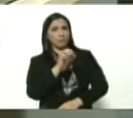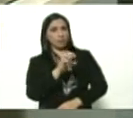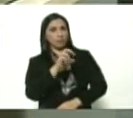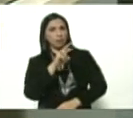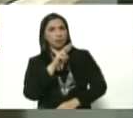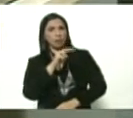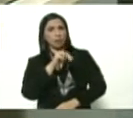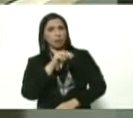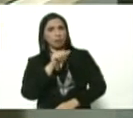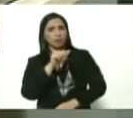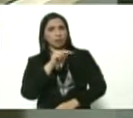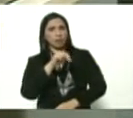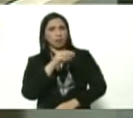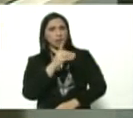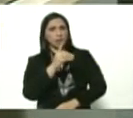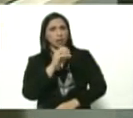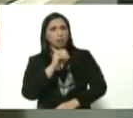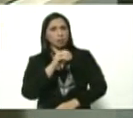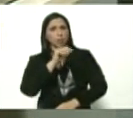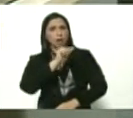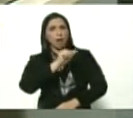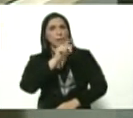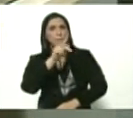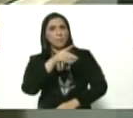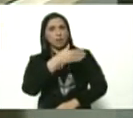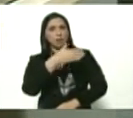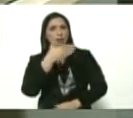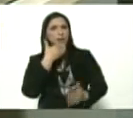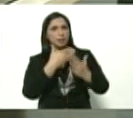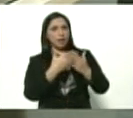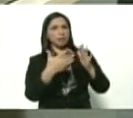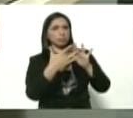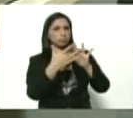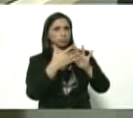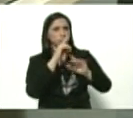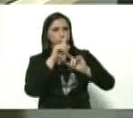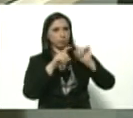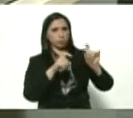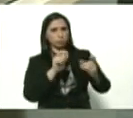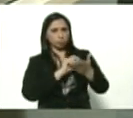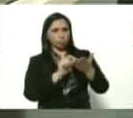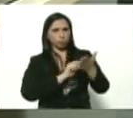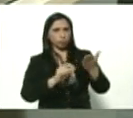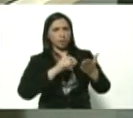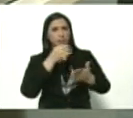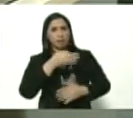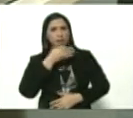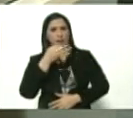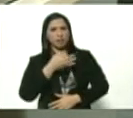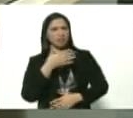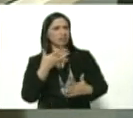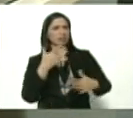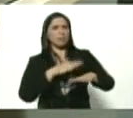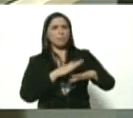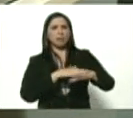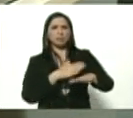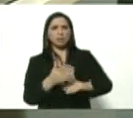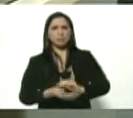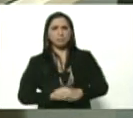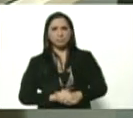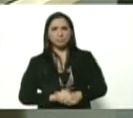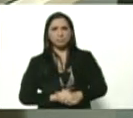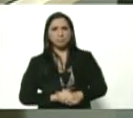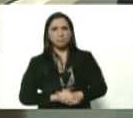agencia internacional Associated Press. Muchas gracias por tomar nuestras preguntas esta tarde. ¿Qué sucederá con